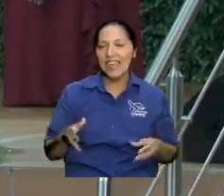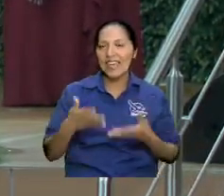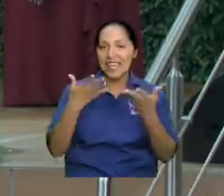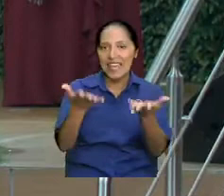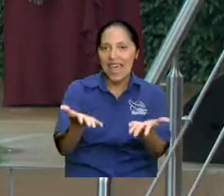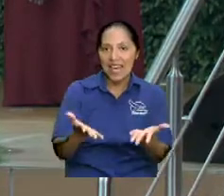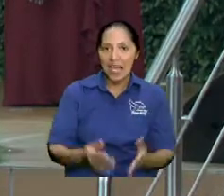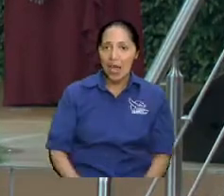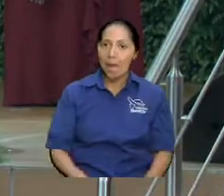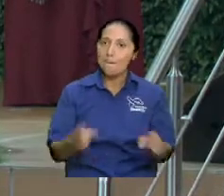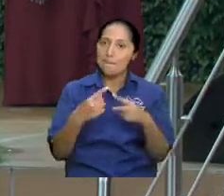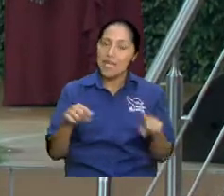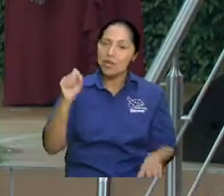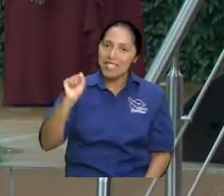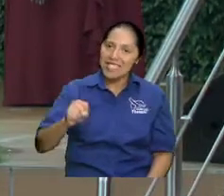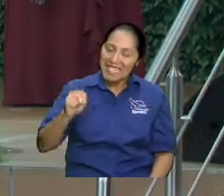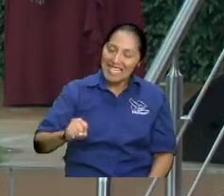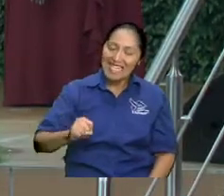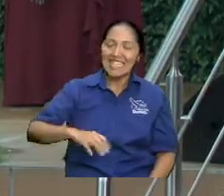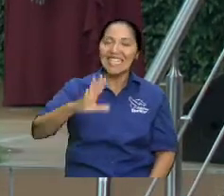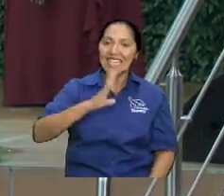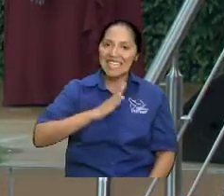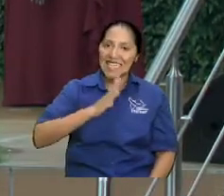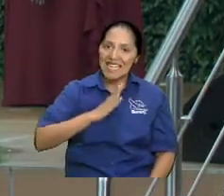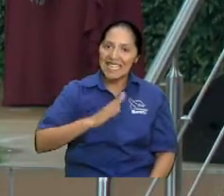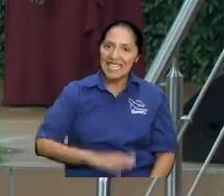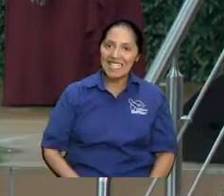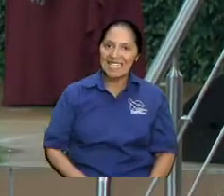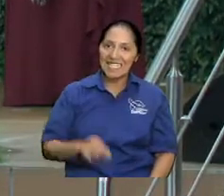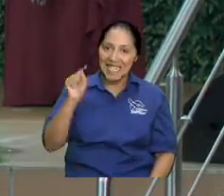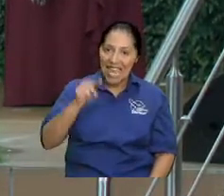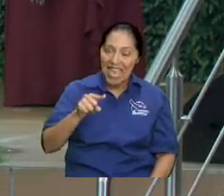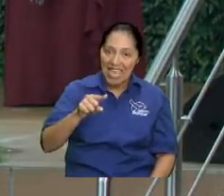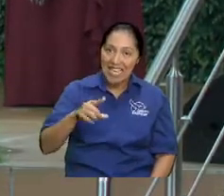y es el don de dar, siempre, siempre te va a dar algo.